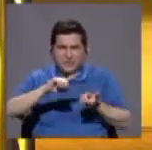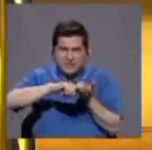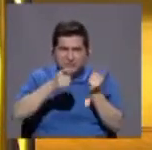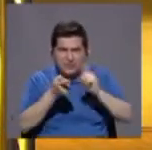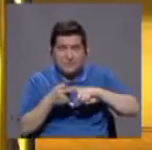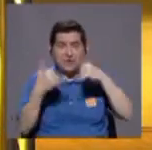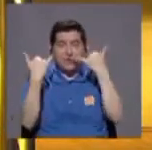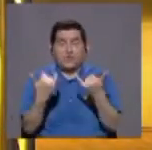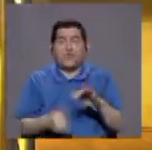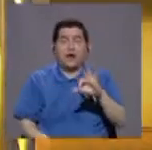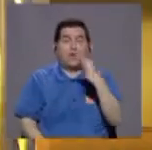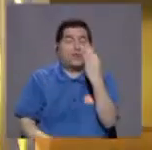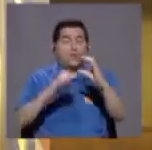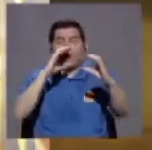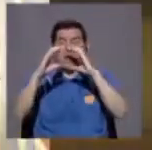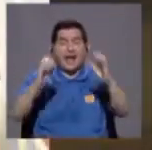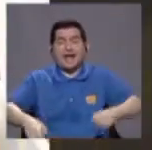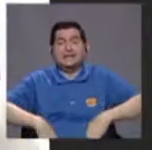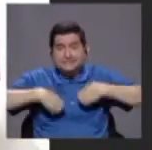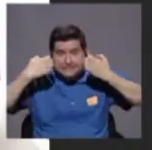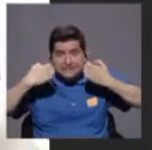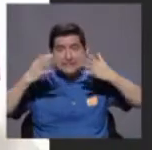que hay hoy para comunicarse, ¿no?